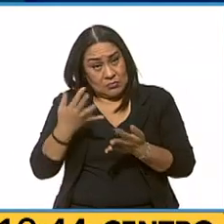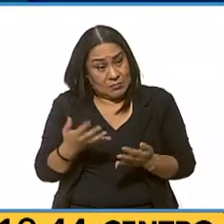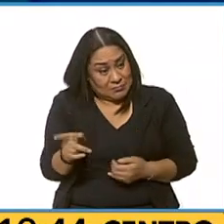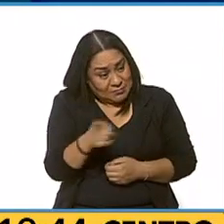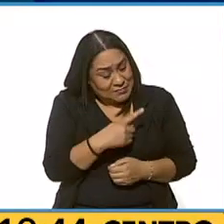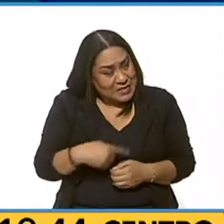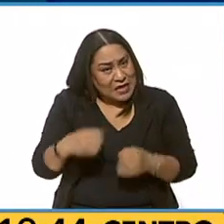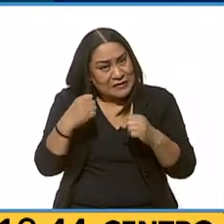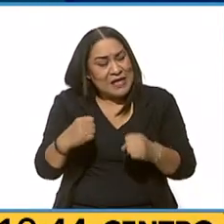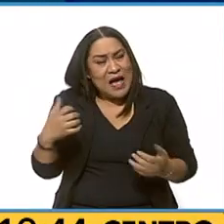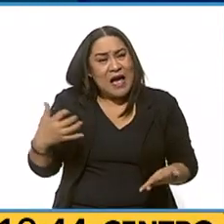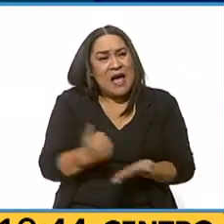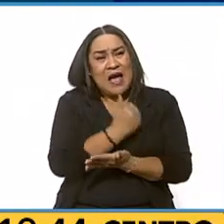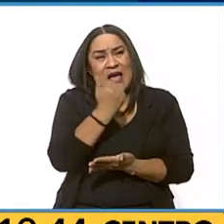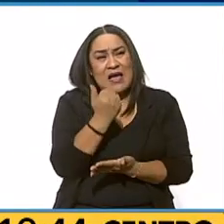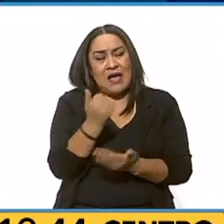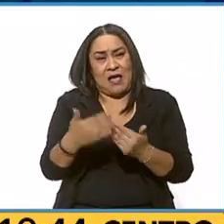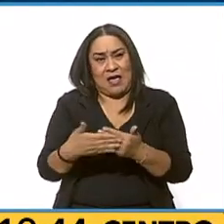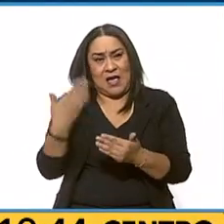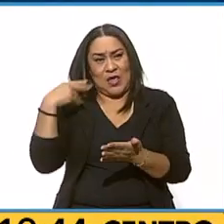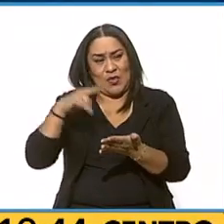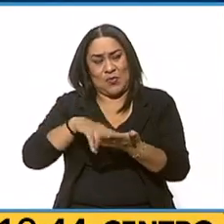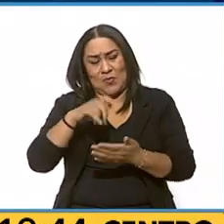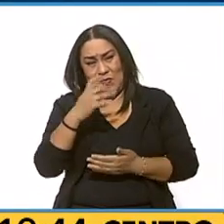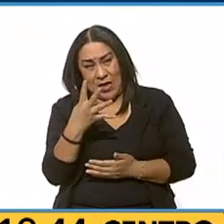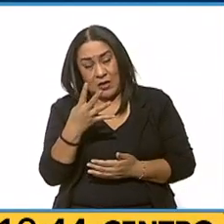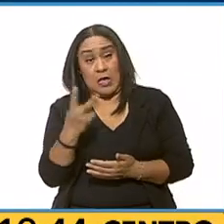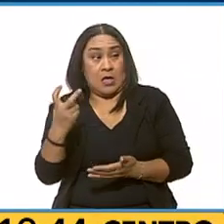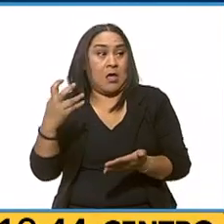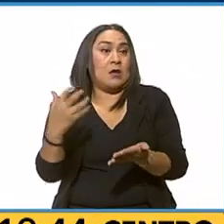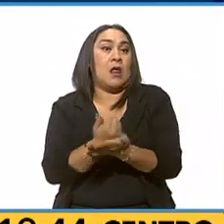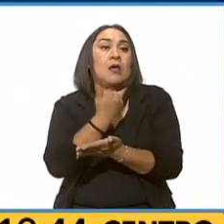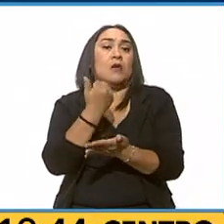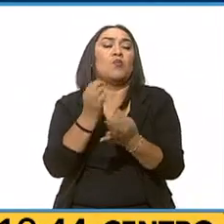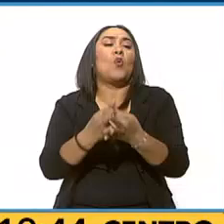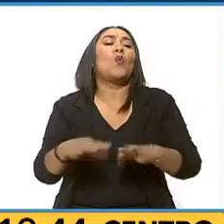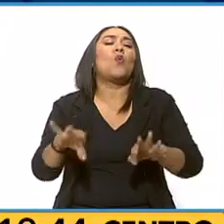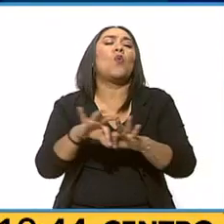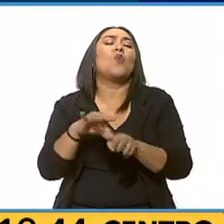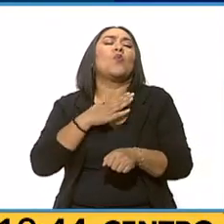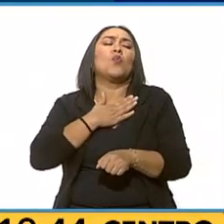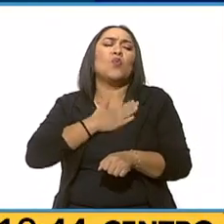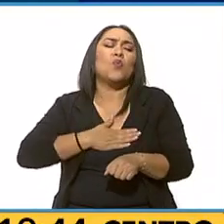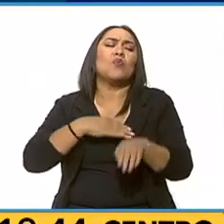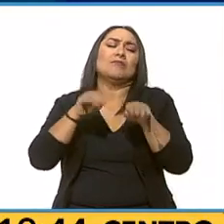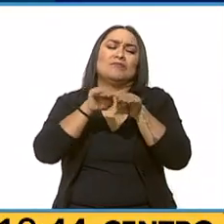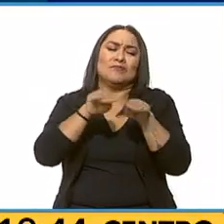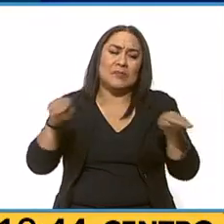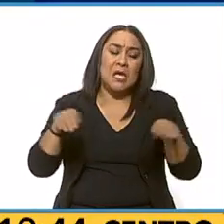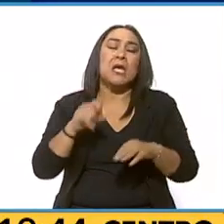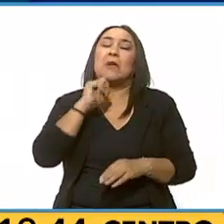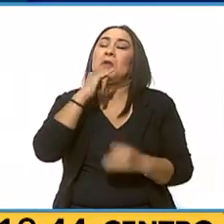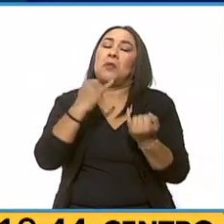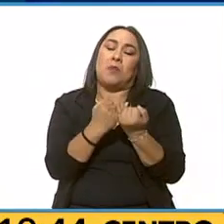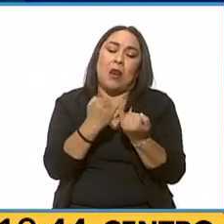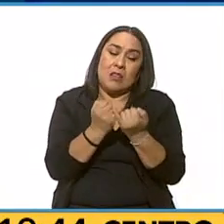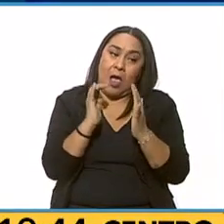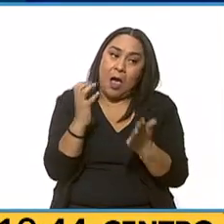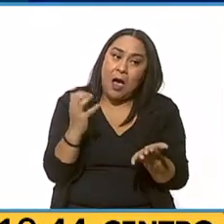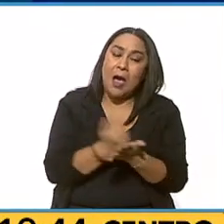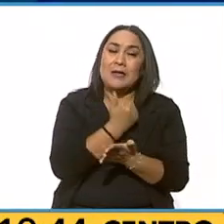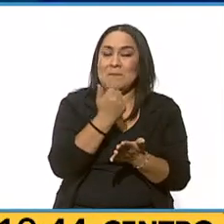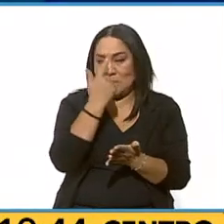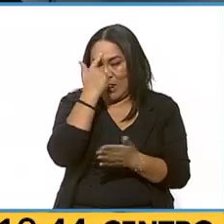conquistamos la victoria. En 2024, la victoria de la democracia, pero conquistamos también una evolución